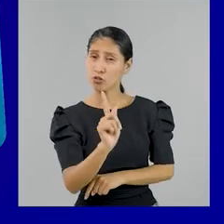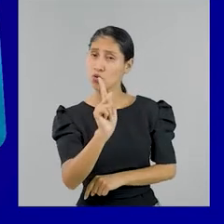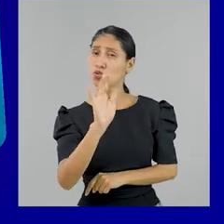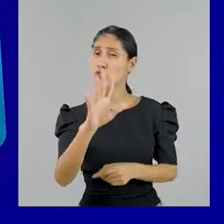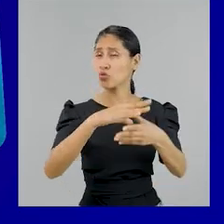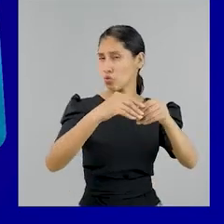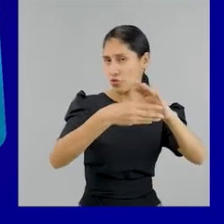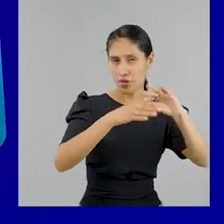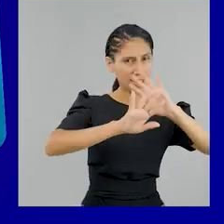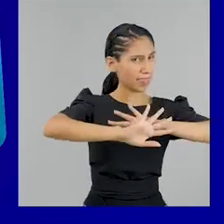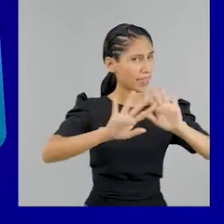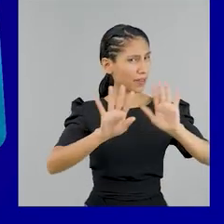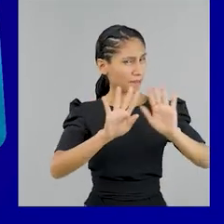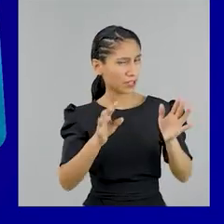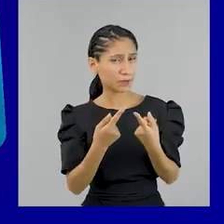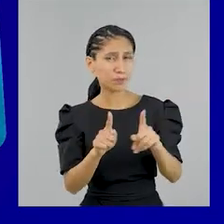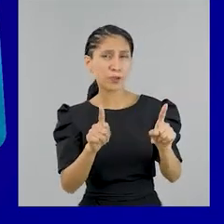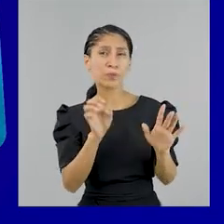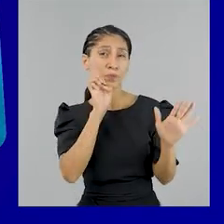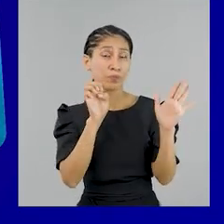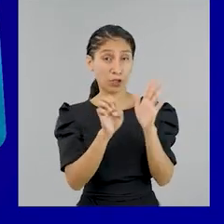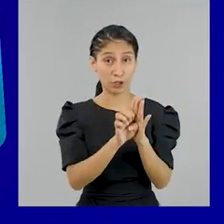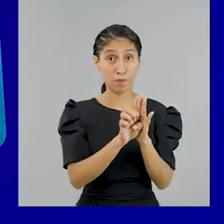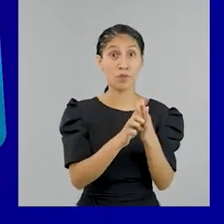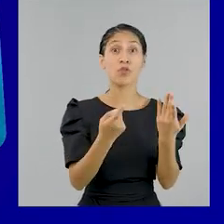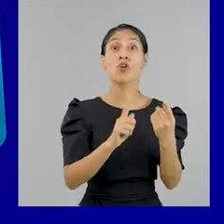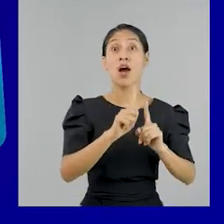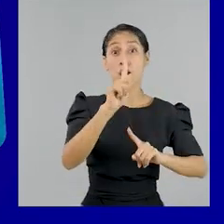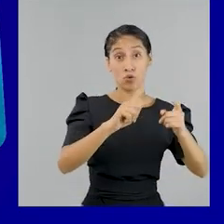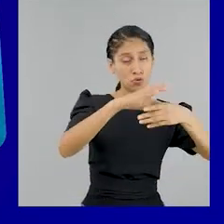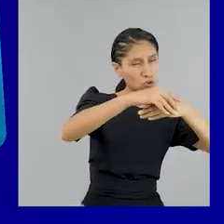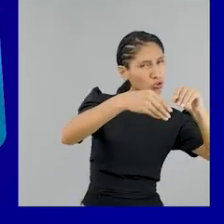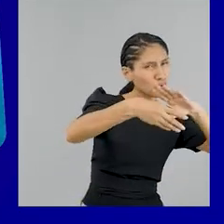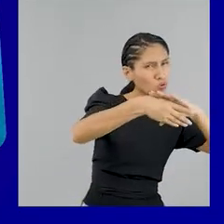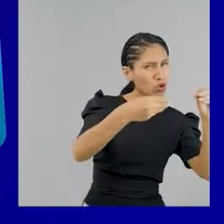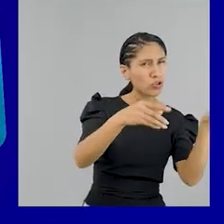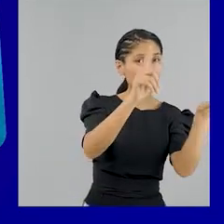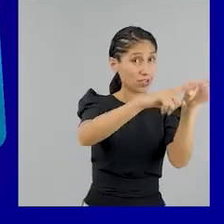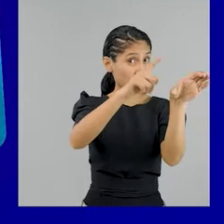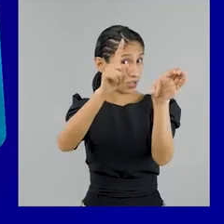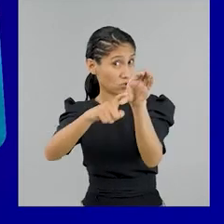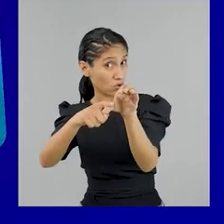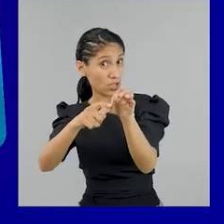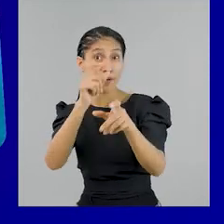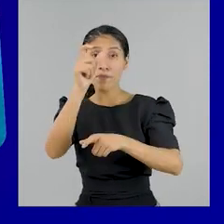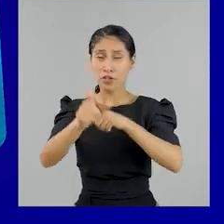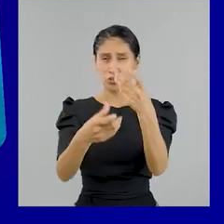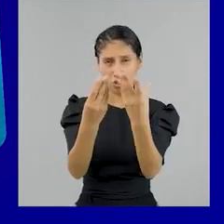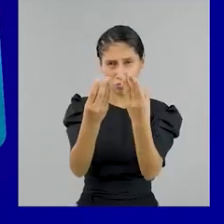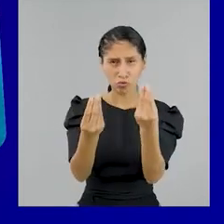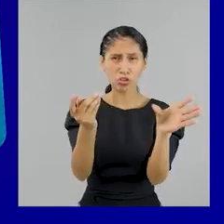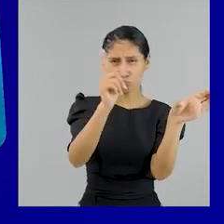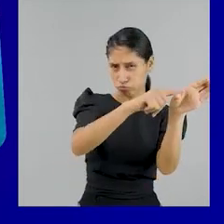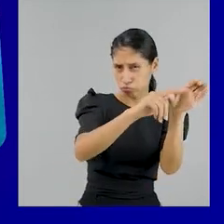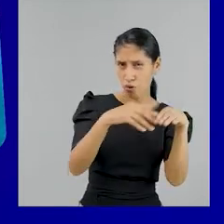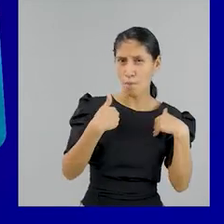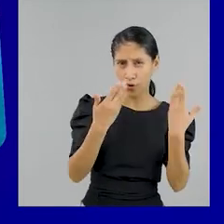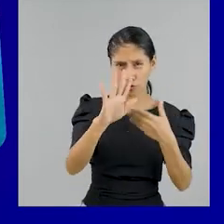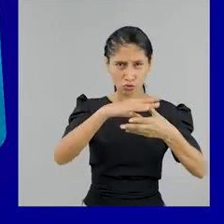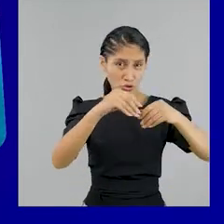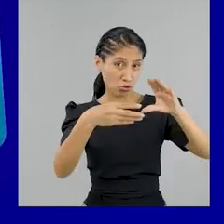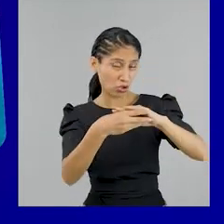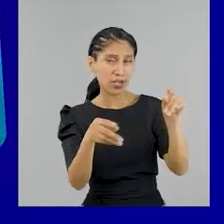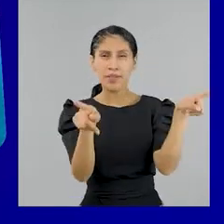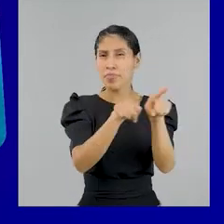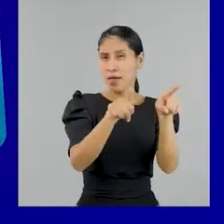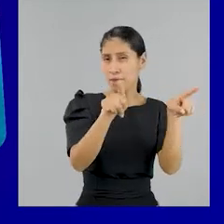textos narrativos con varios personajes son los cuentos. Por otra parte, cuando alguien cuenta una historia personal, se